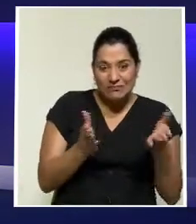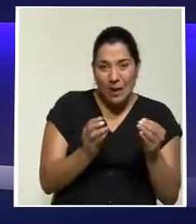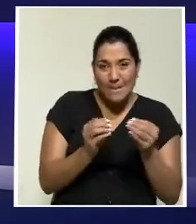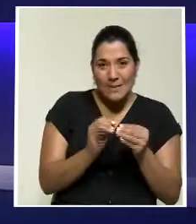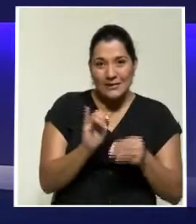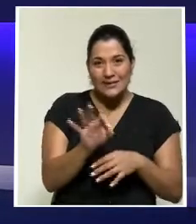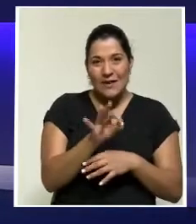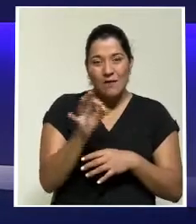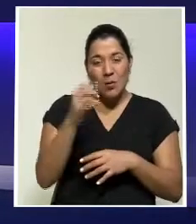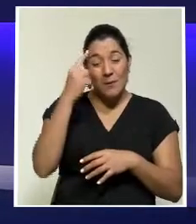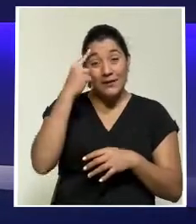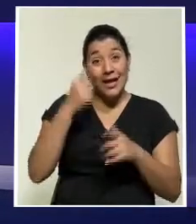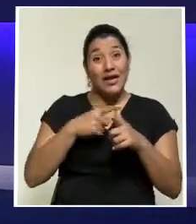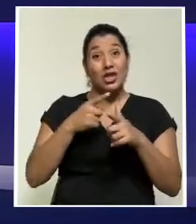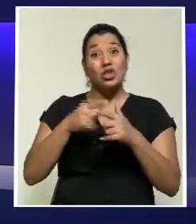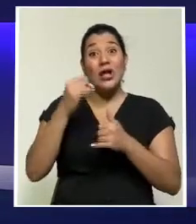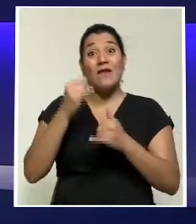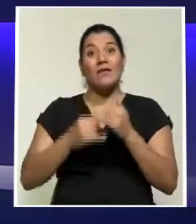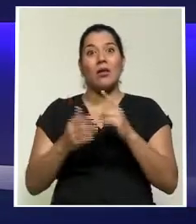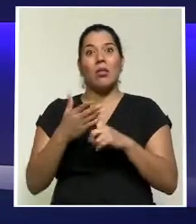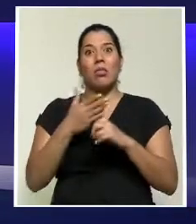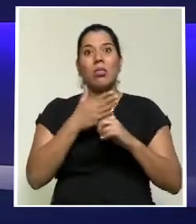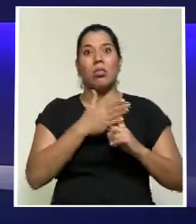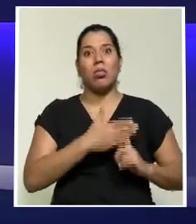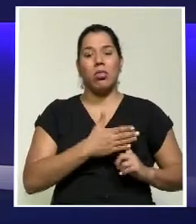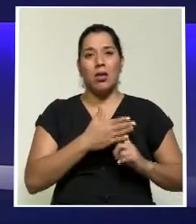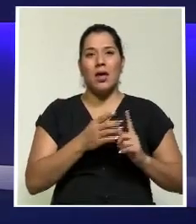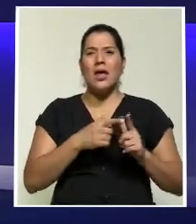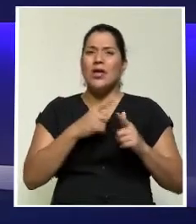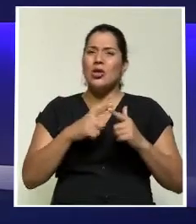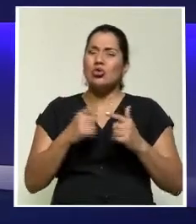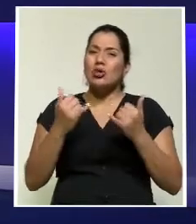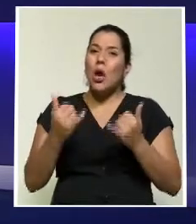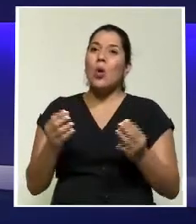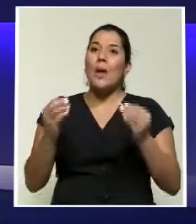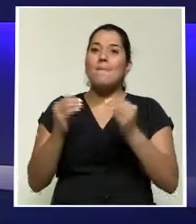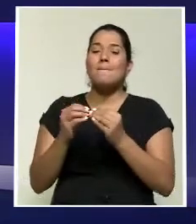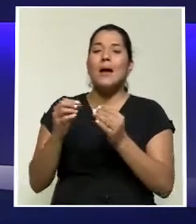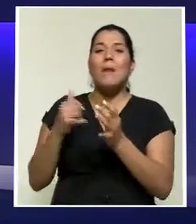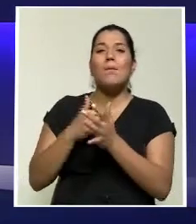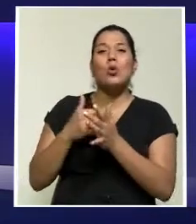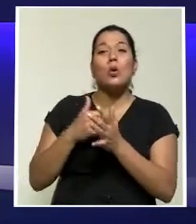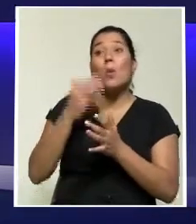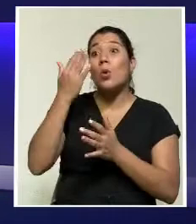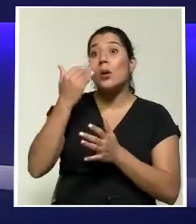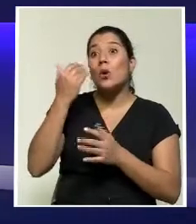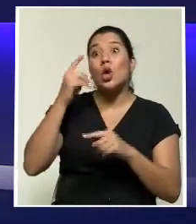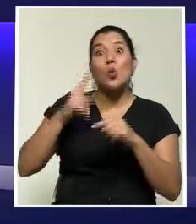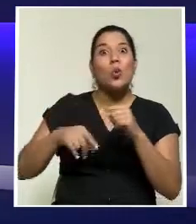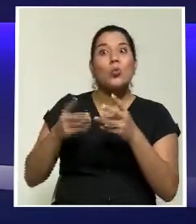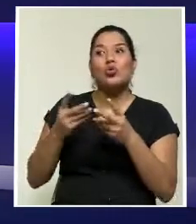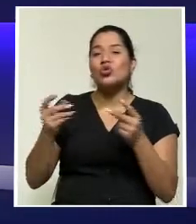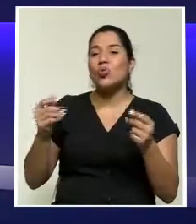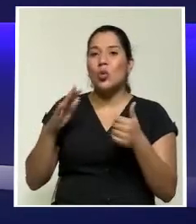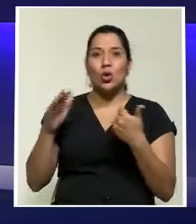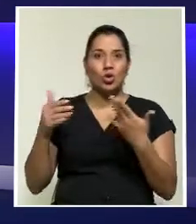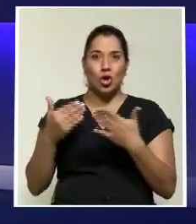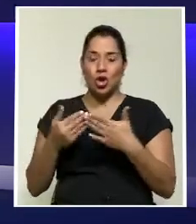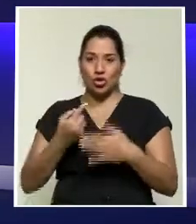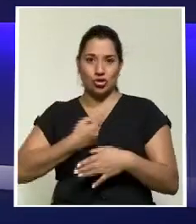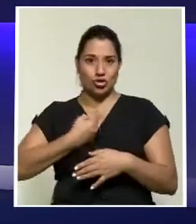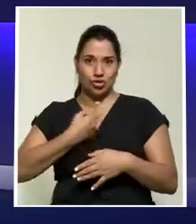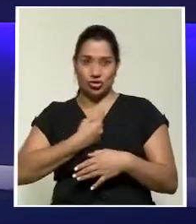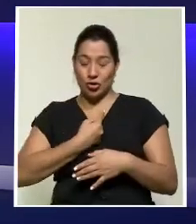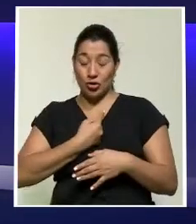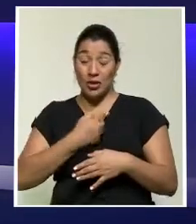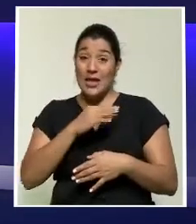muy aislados y aisladas, y entonces justamente nos volvemos más vulnerables porque no podemos resolver todas las cosas que necesitamos, y a